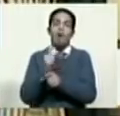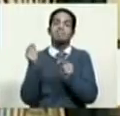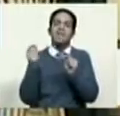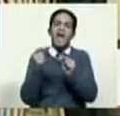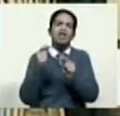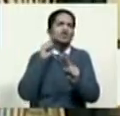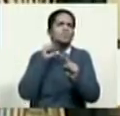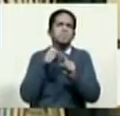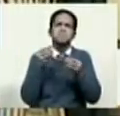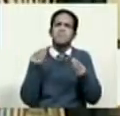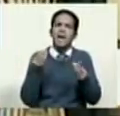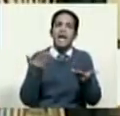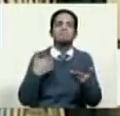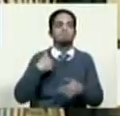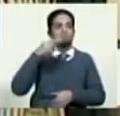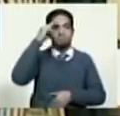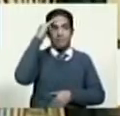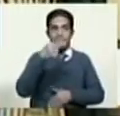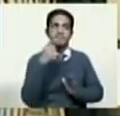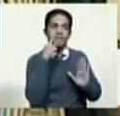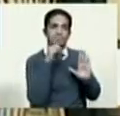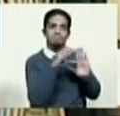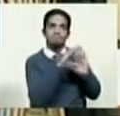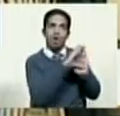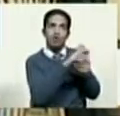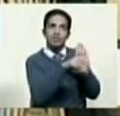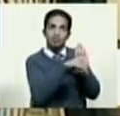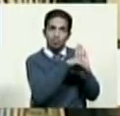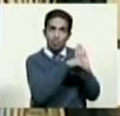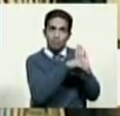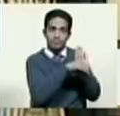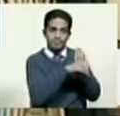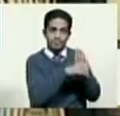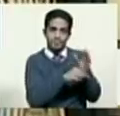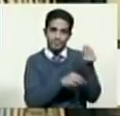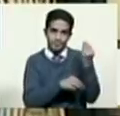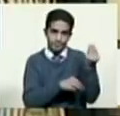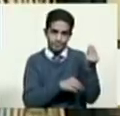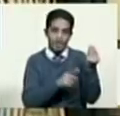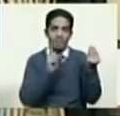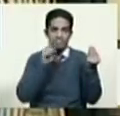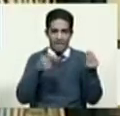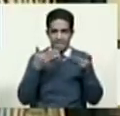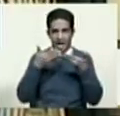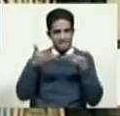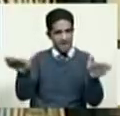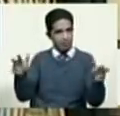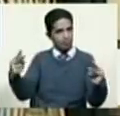esta Constitución. Eso es muy importante y tiene que ser de puertas abiertas al país.